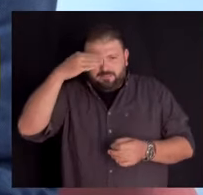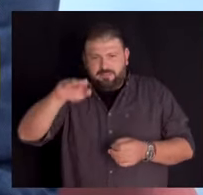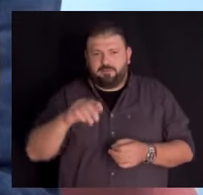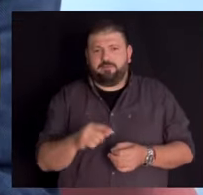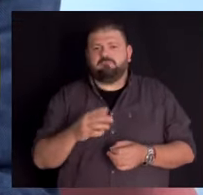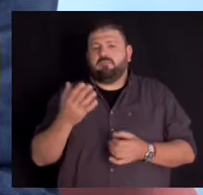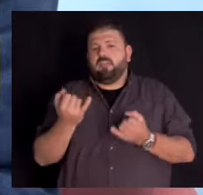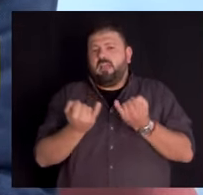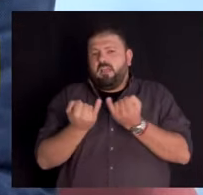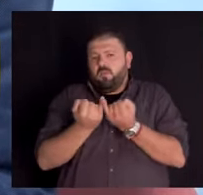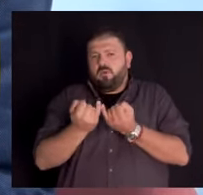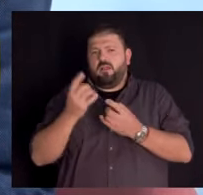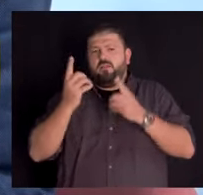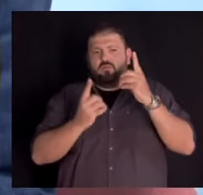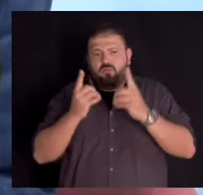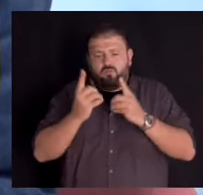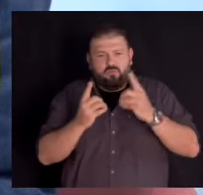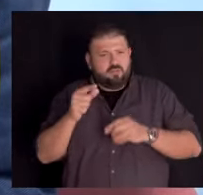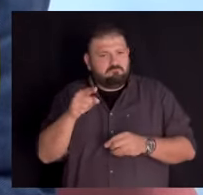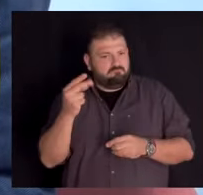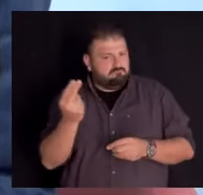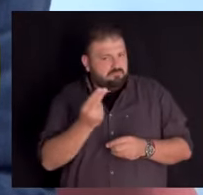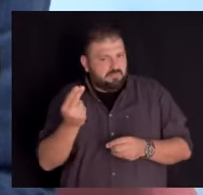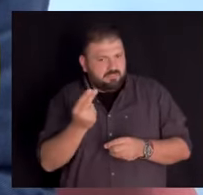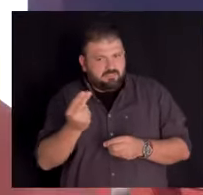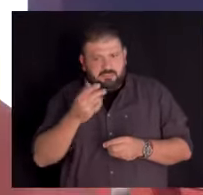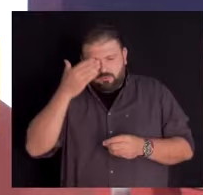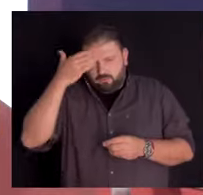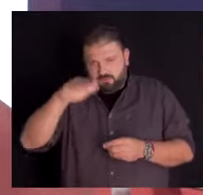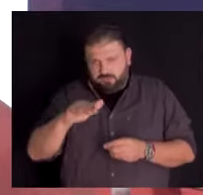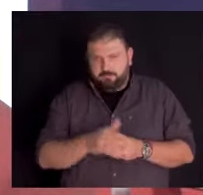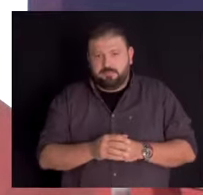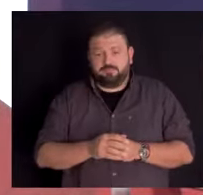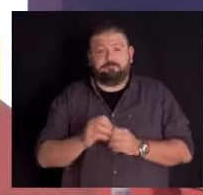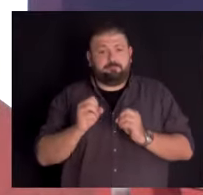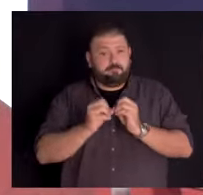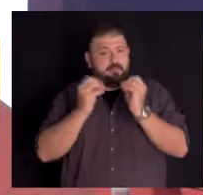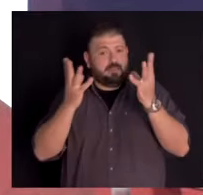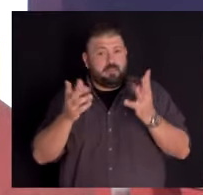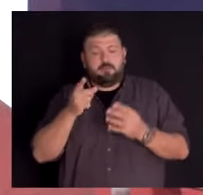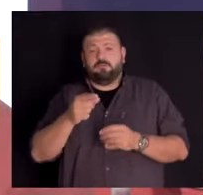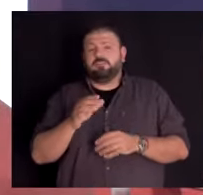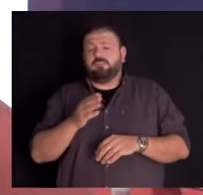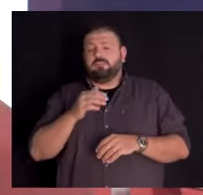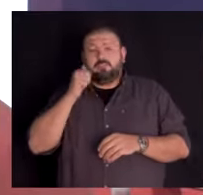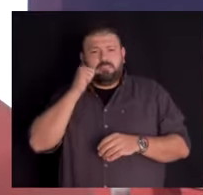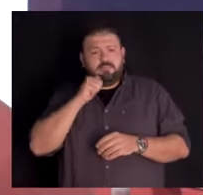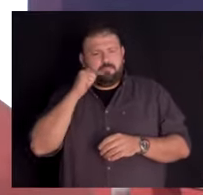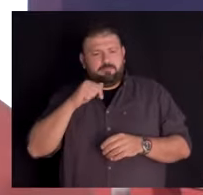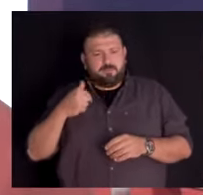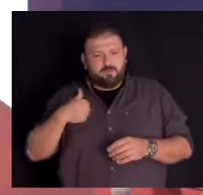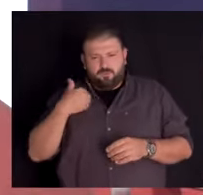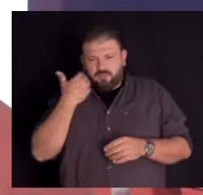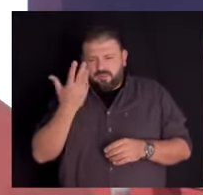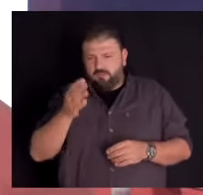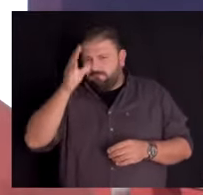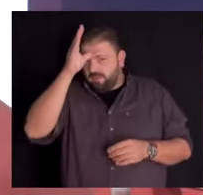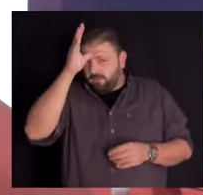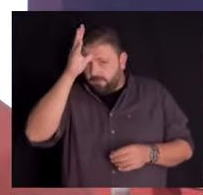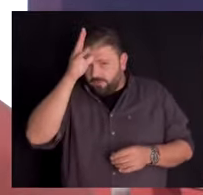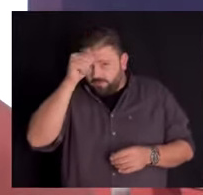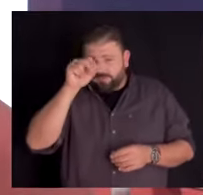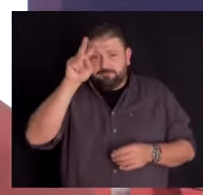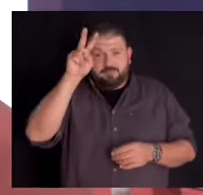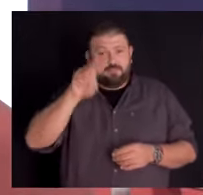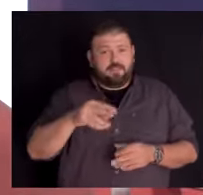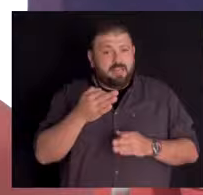ahí todo como debe de estar, ¿no? Así es, y de hecho les recuerdo algo que va a estar sensacional, no se pueden